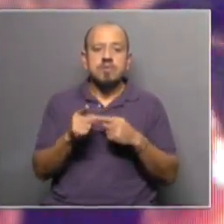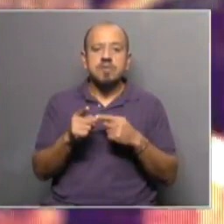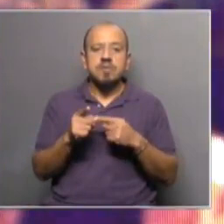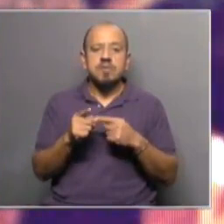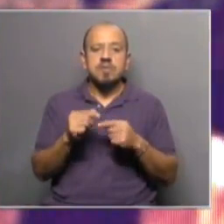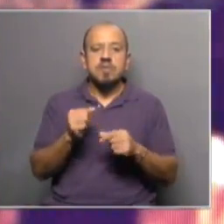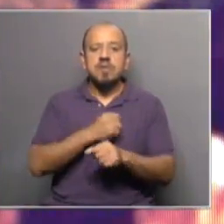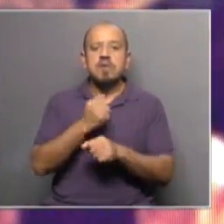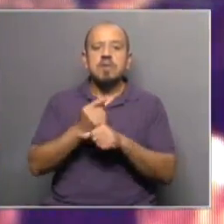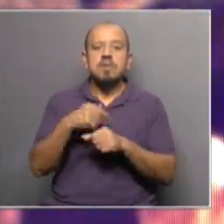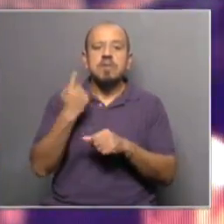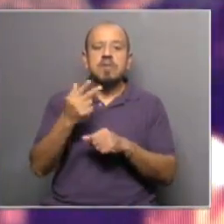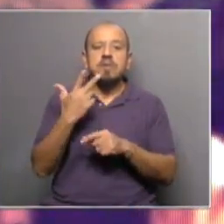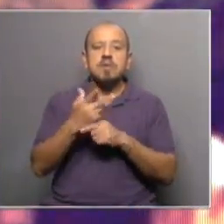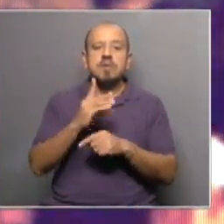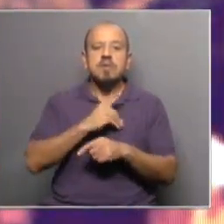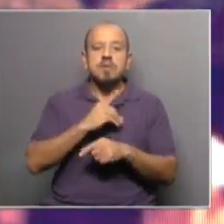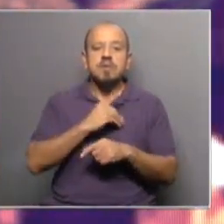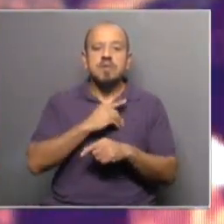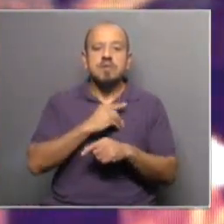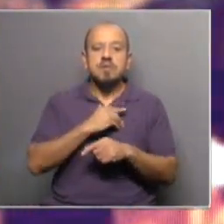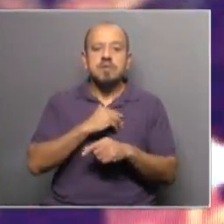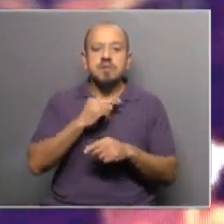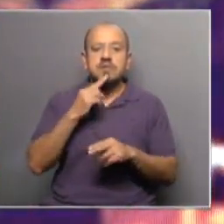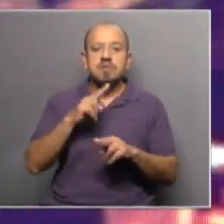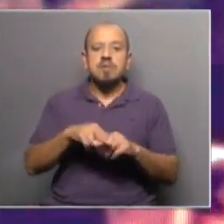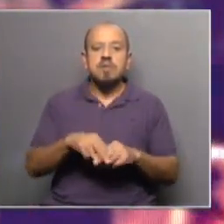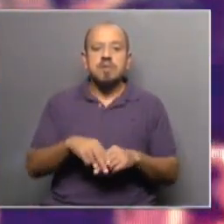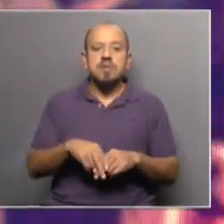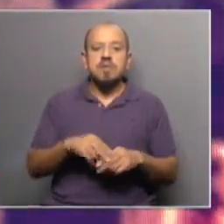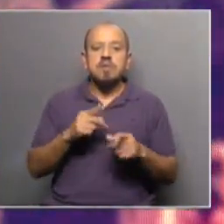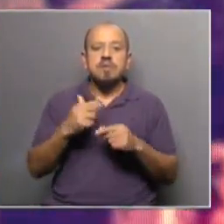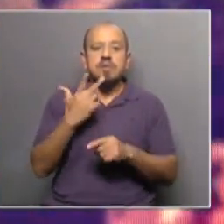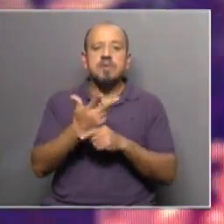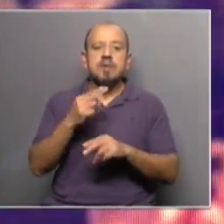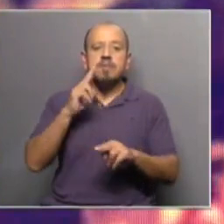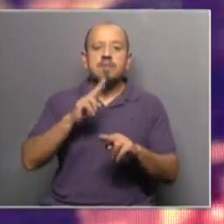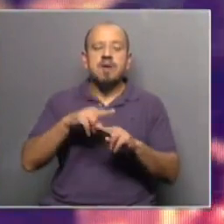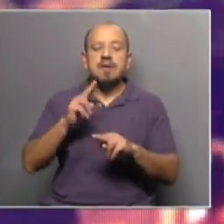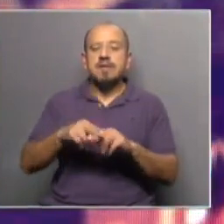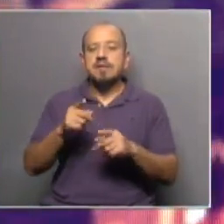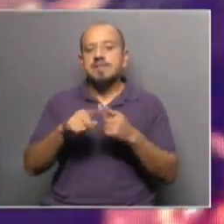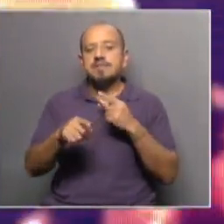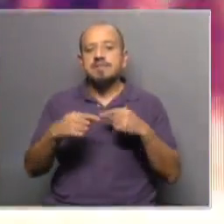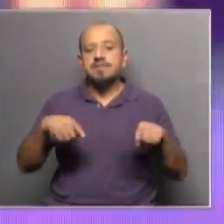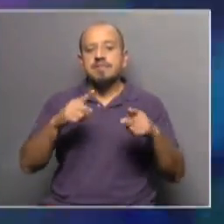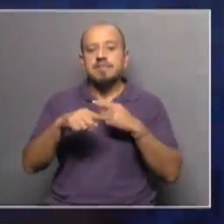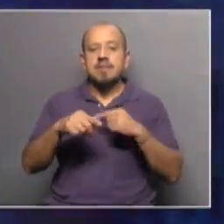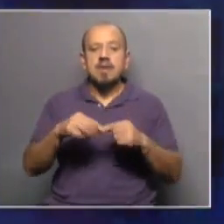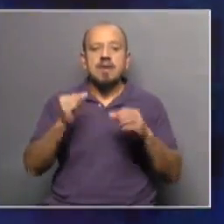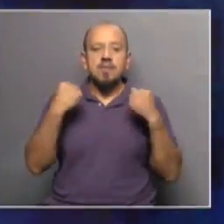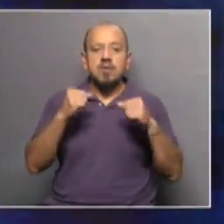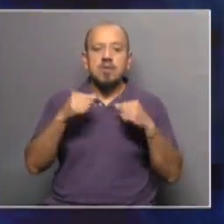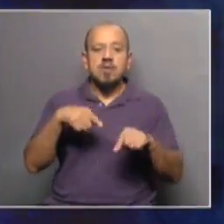fic.edu.uy, hasta mañana, 3 de diciembre. Empieza el martes 7 a las 7, 3 martes, Deporte, Medios y Poder Político,